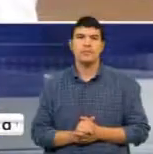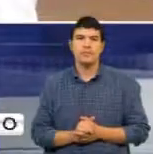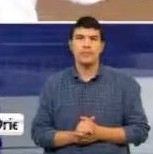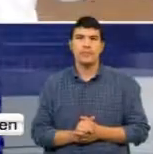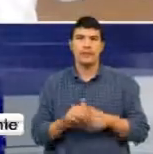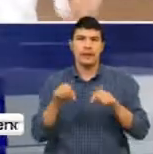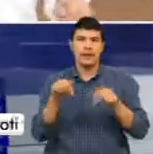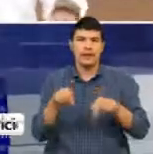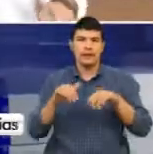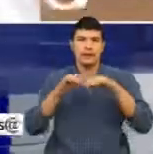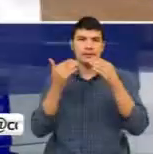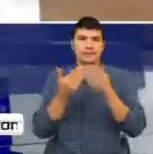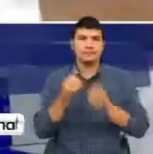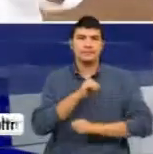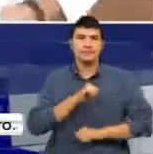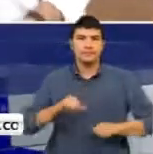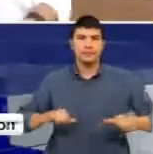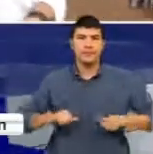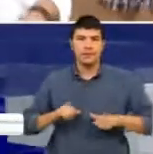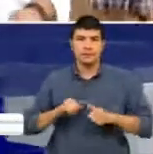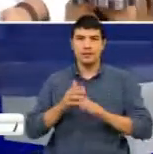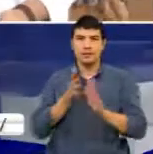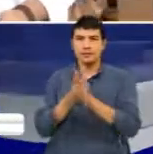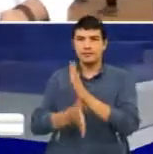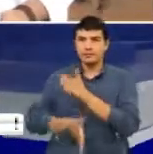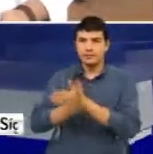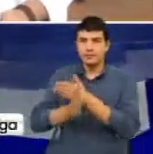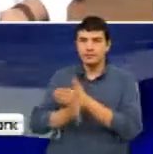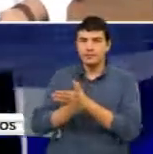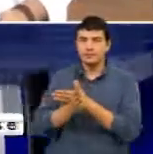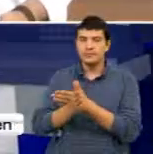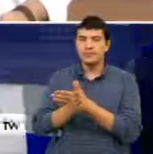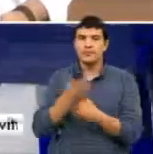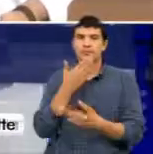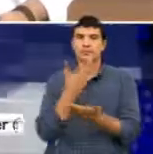desde el Colegio Portugal. Regreso con ustedes al Centro de Estudios. Muy buenas tardes.